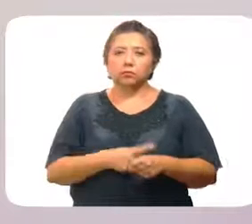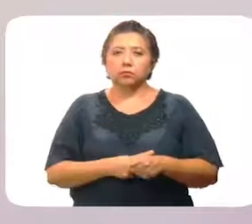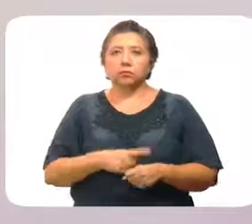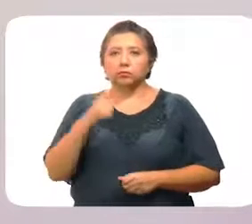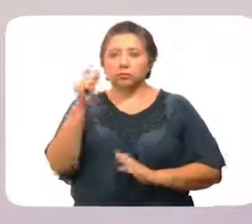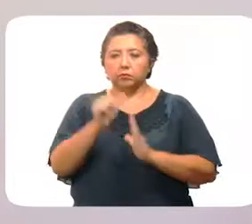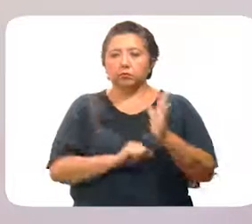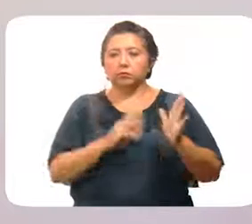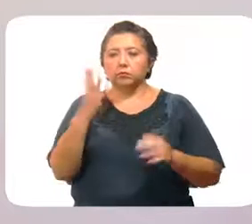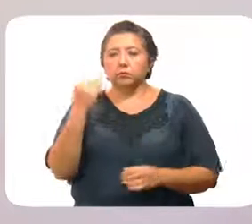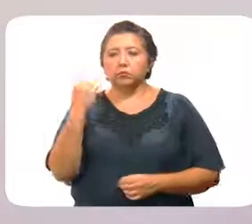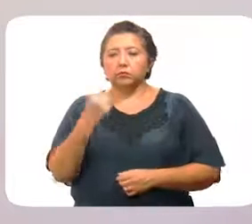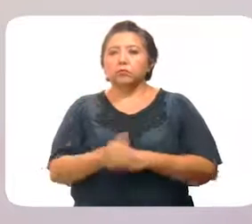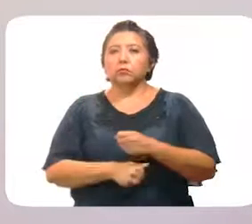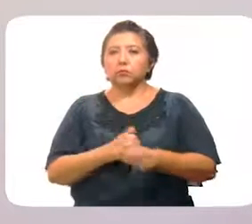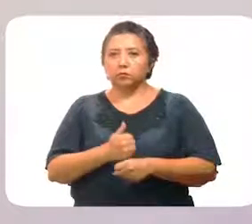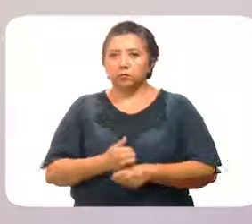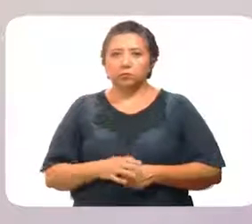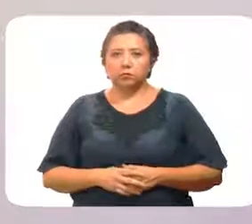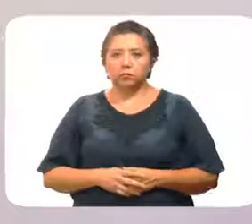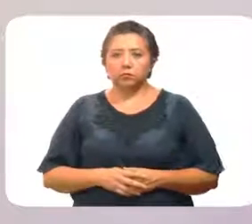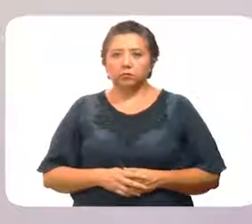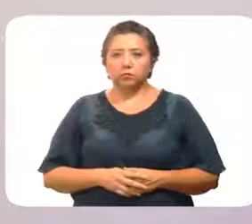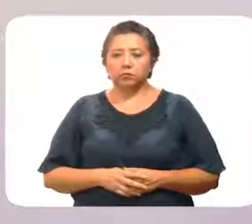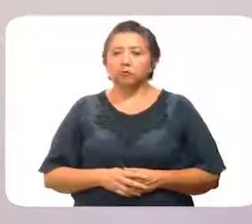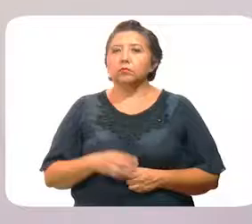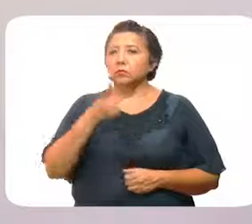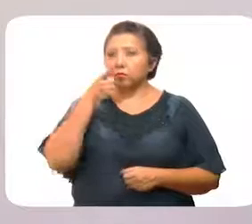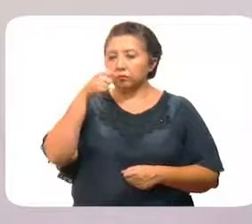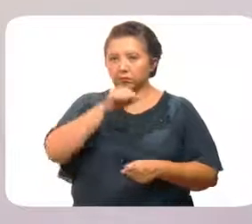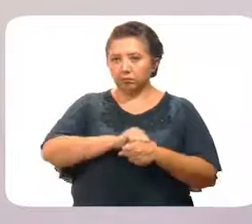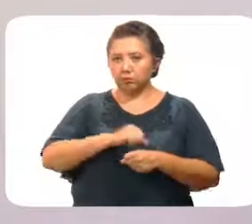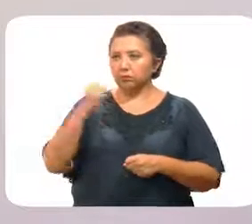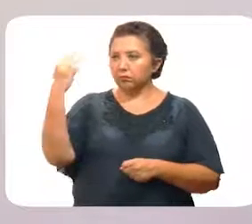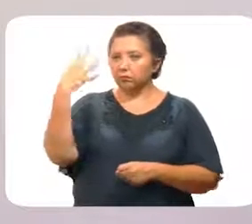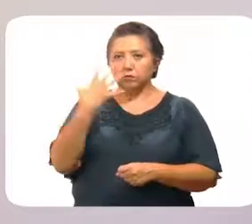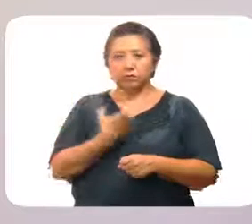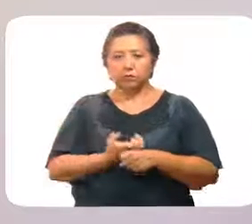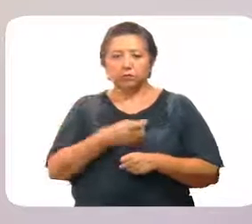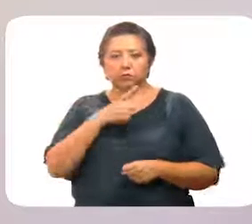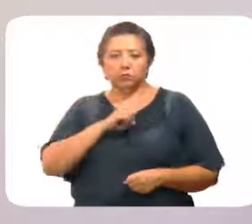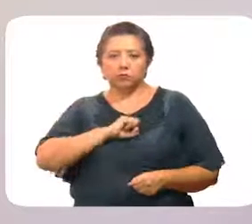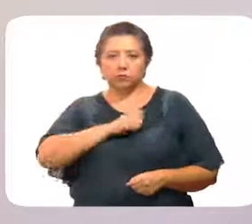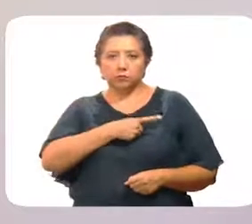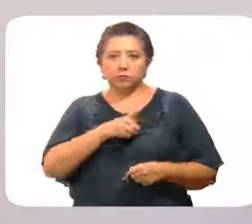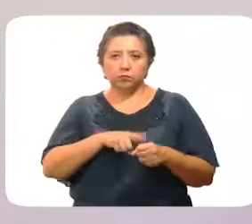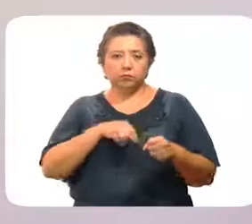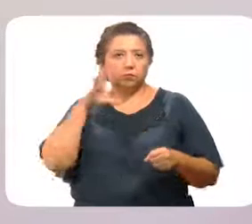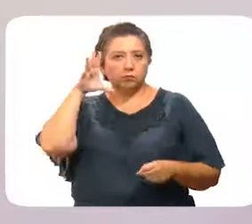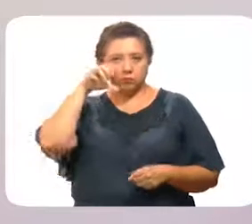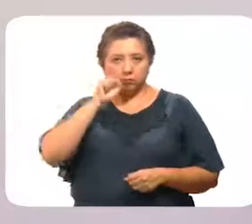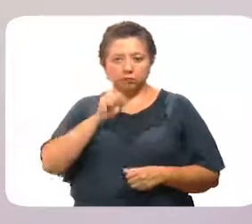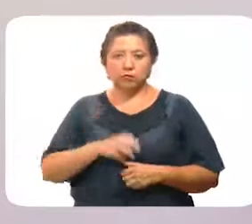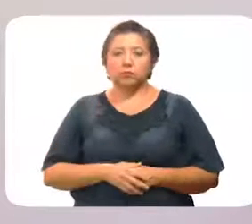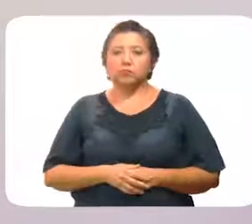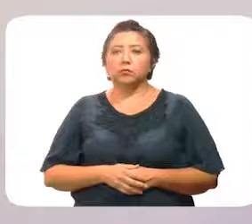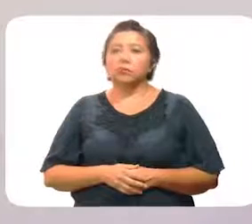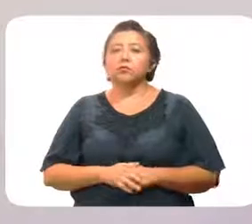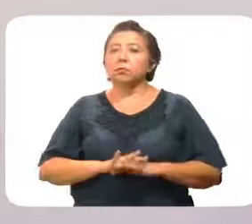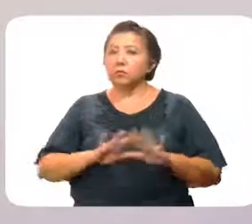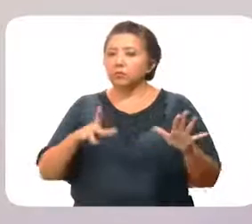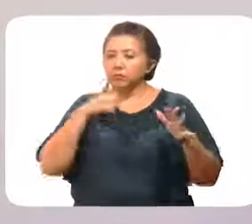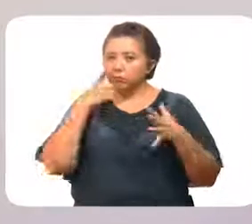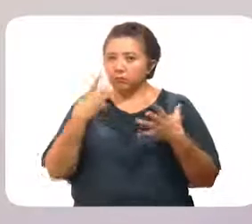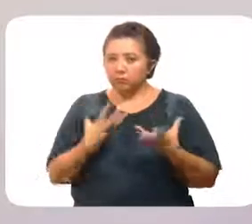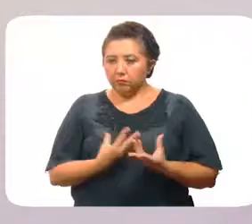edad de los casos es de 1 mes a 99 años. Los indicadores semanales de nuestro semáforo estatal de salud marcan color naranja. Como